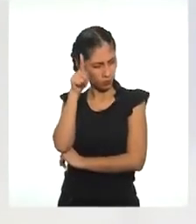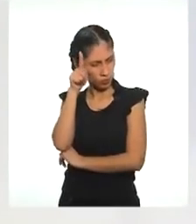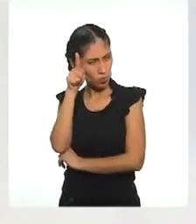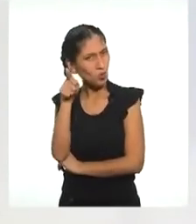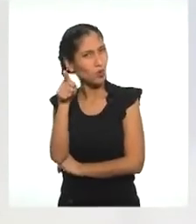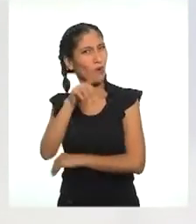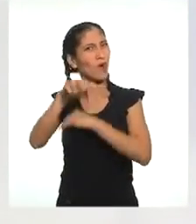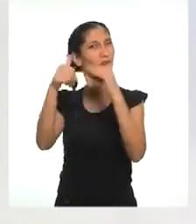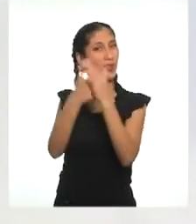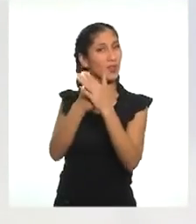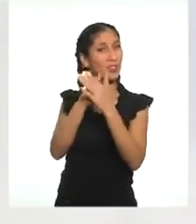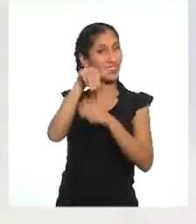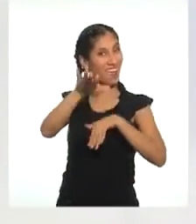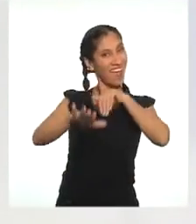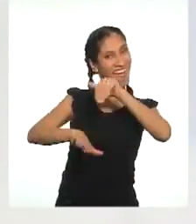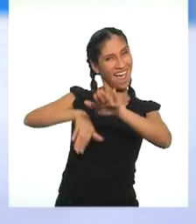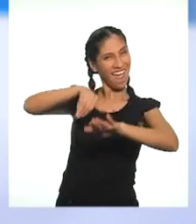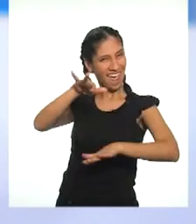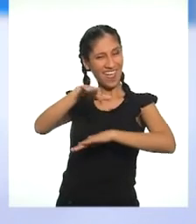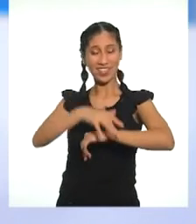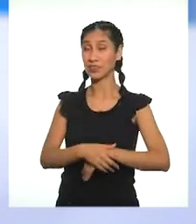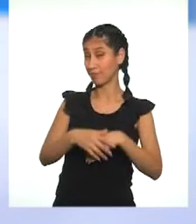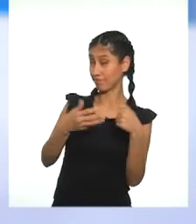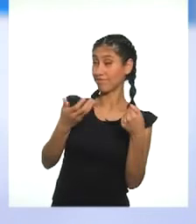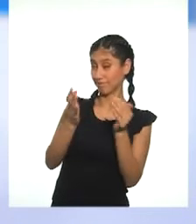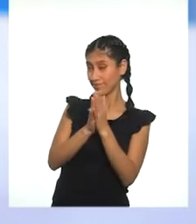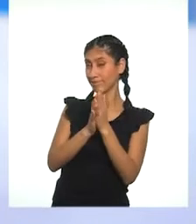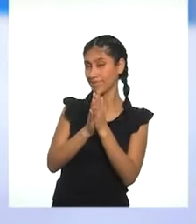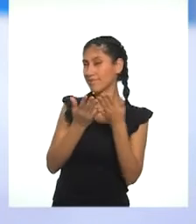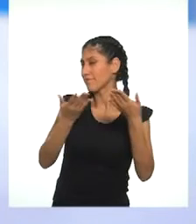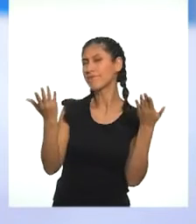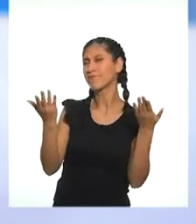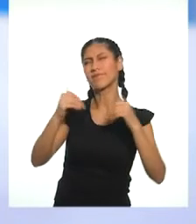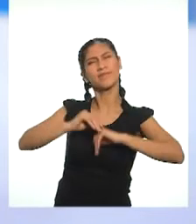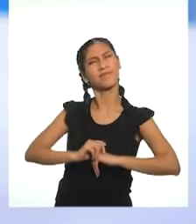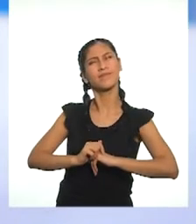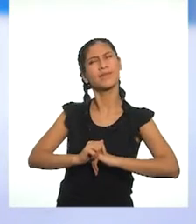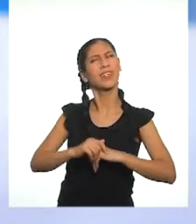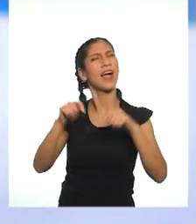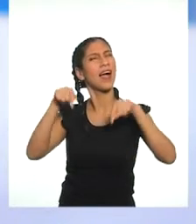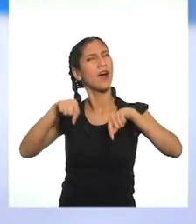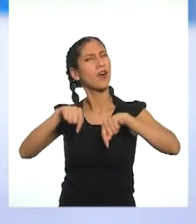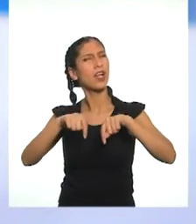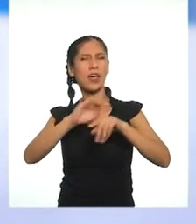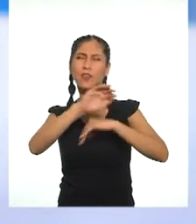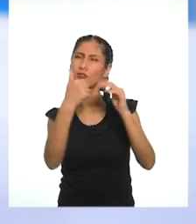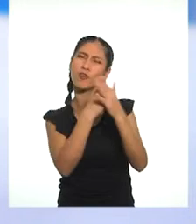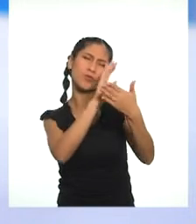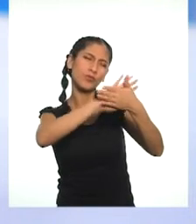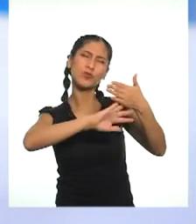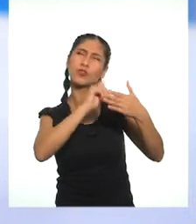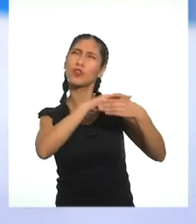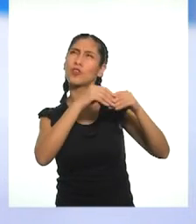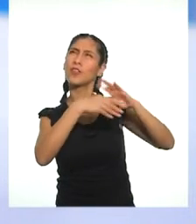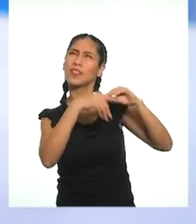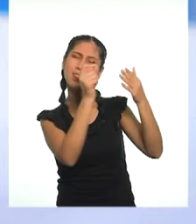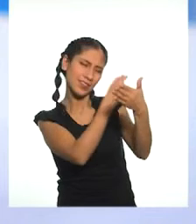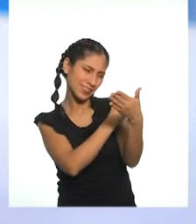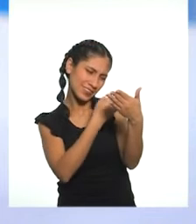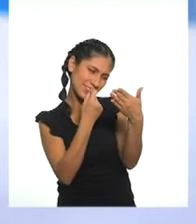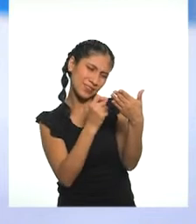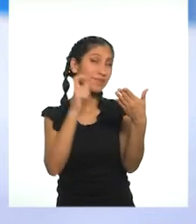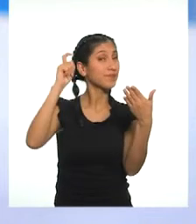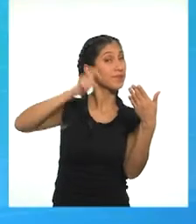todas y todos caminemos. Así es. Entonces, es momento de escribir nuestras narraciones. Para